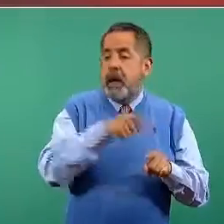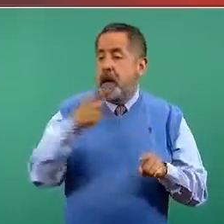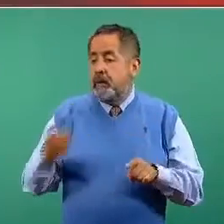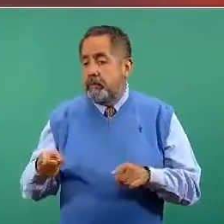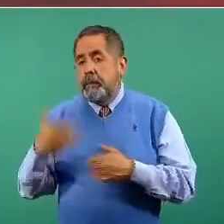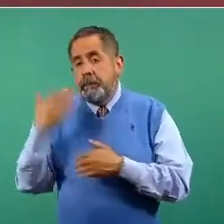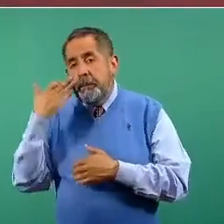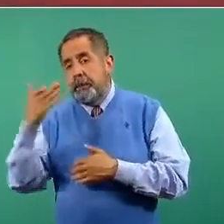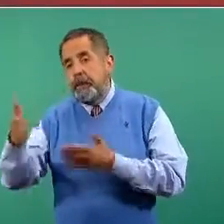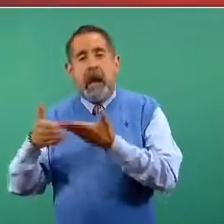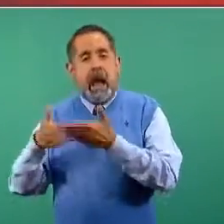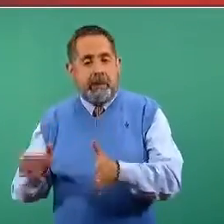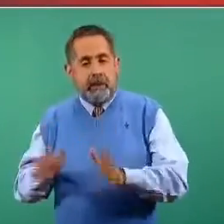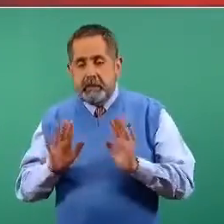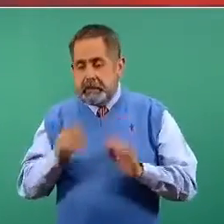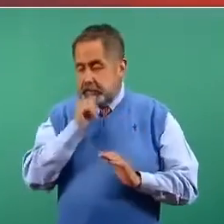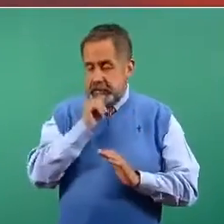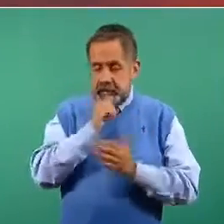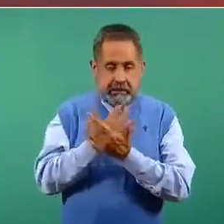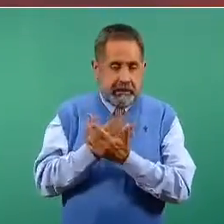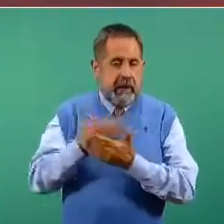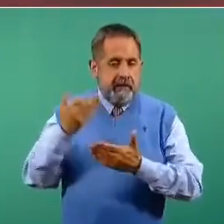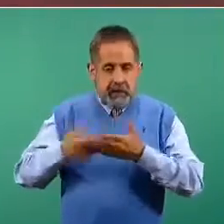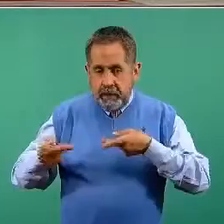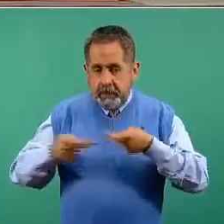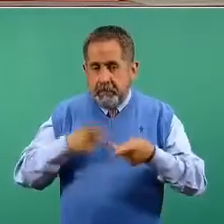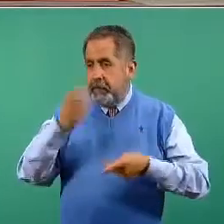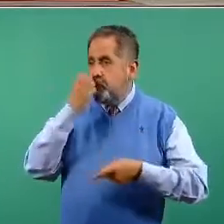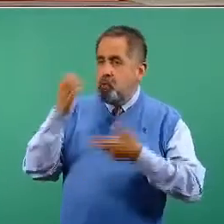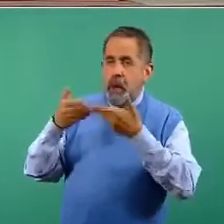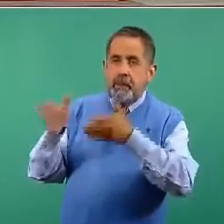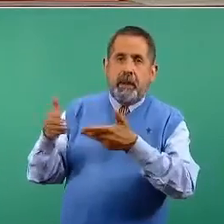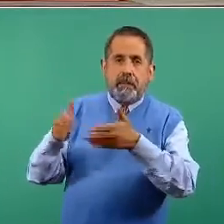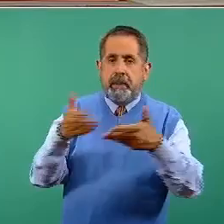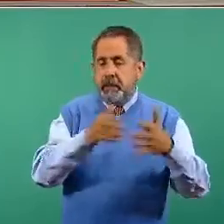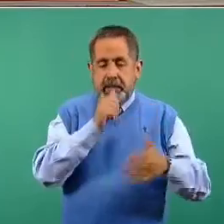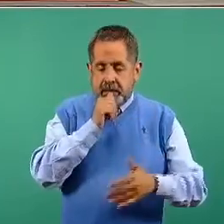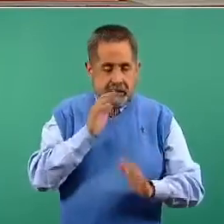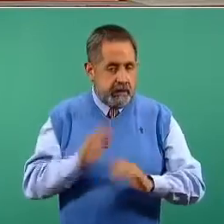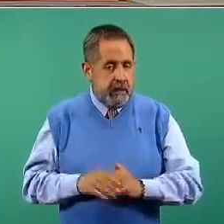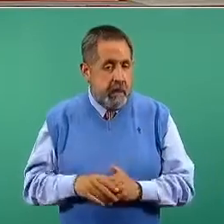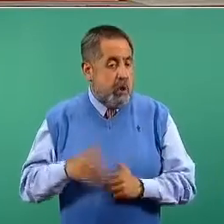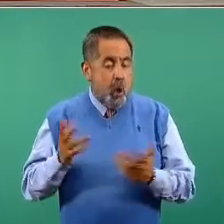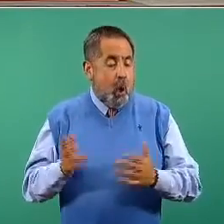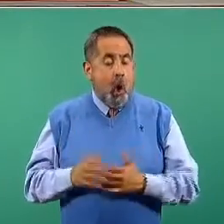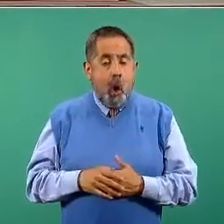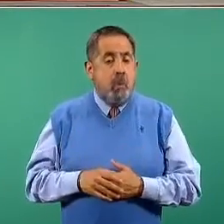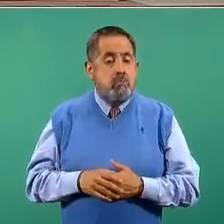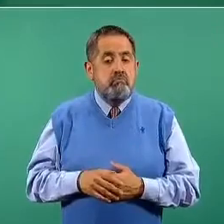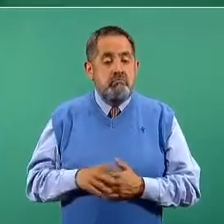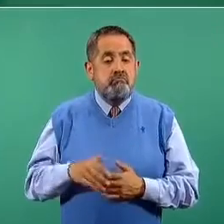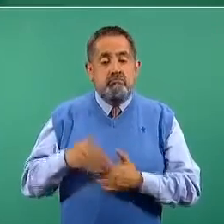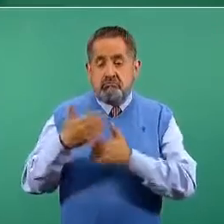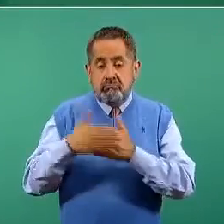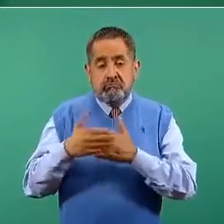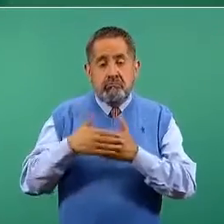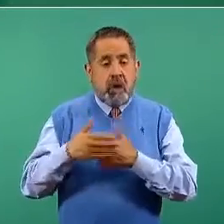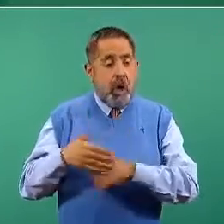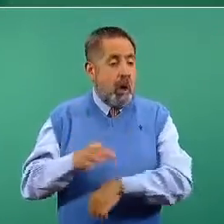otras consideraciones en la preparación de la apertura de las escuelas. Pero sí, estaremos vacunando